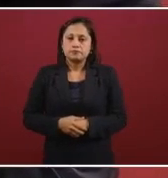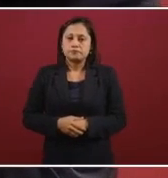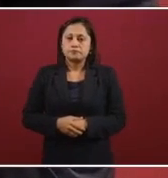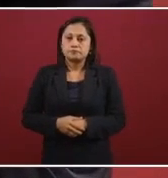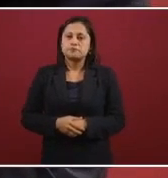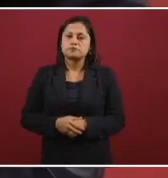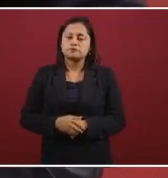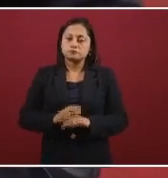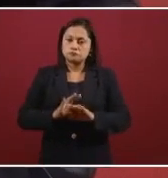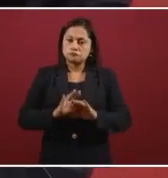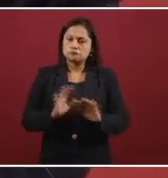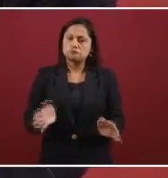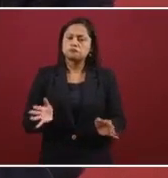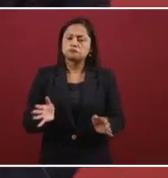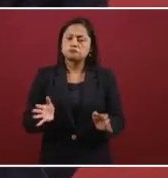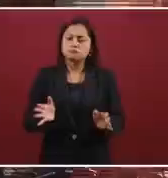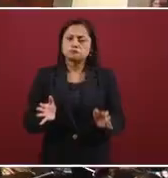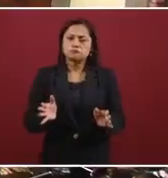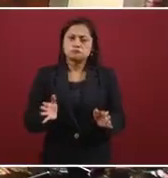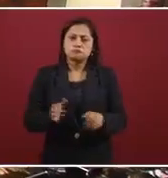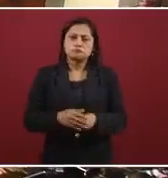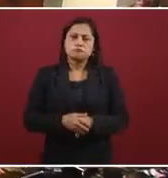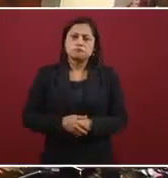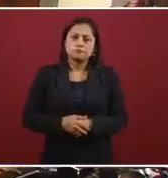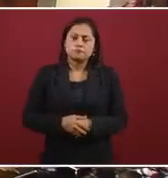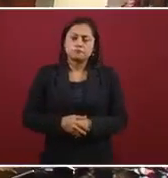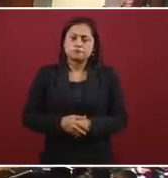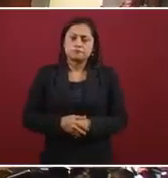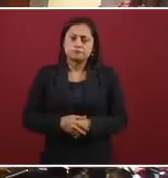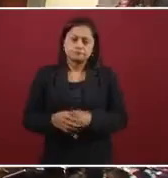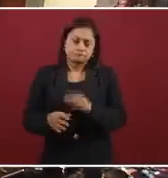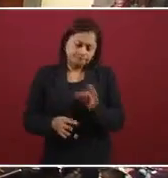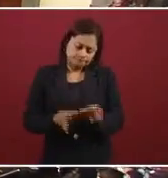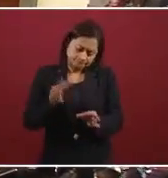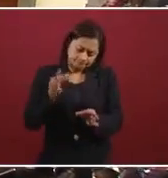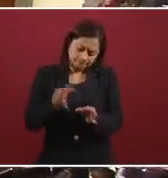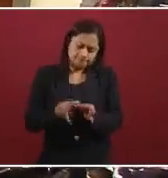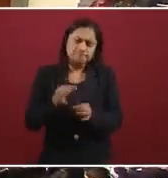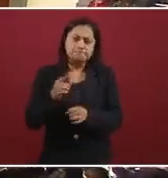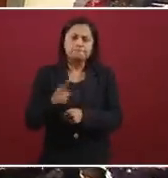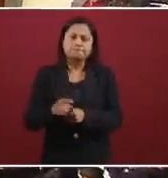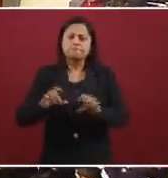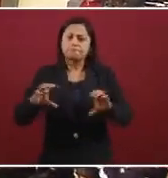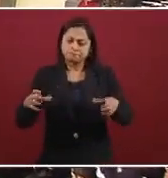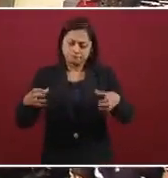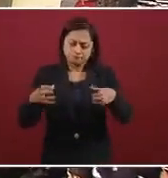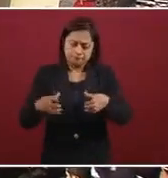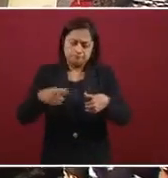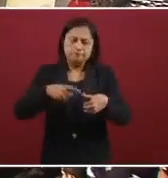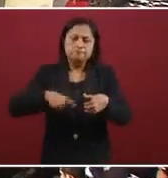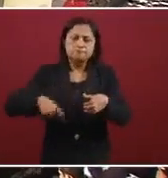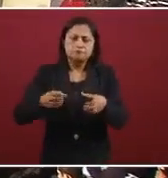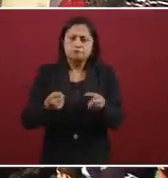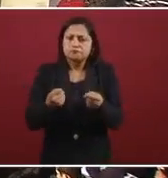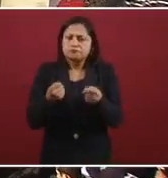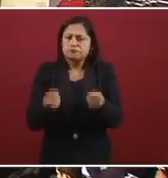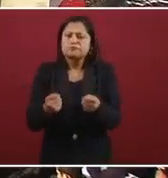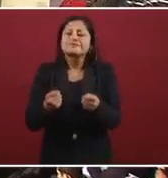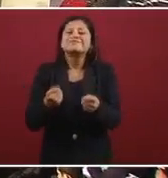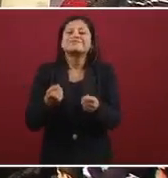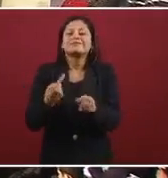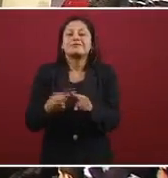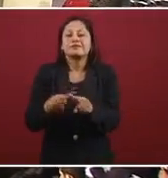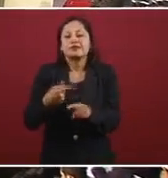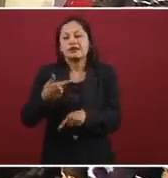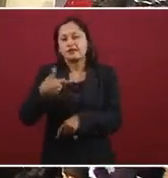estructurada, bien integrada, disciplinada la Guardia Nacional, que